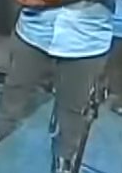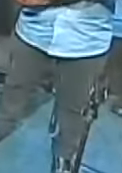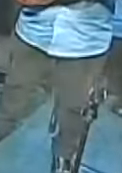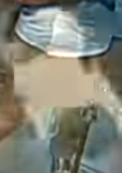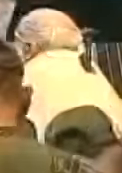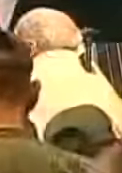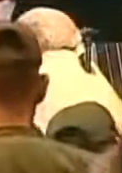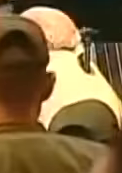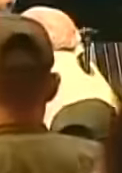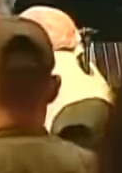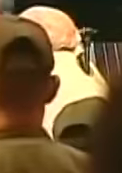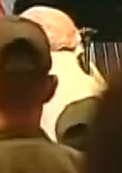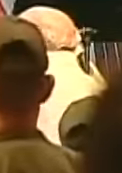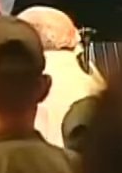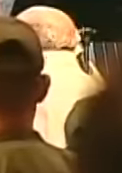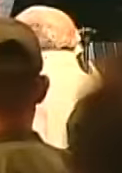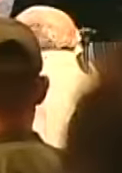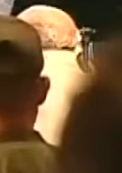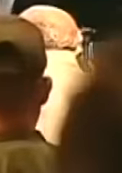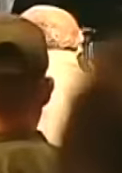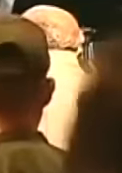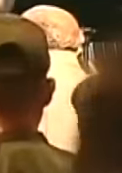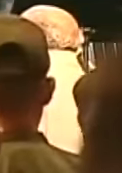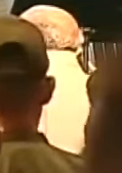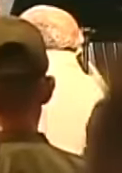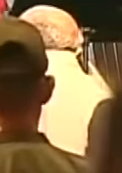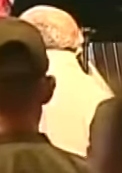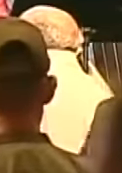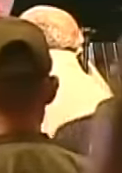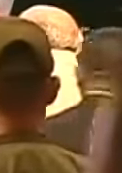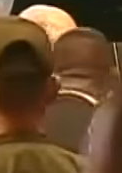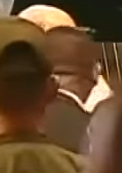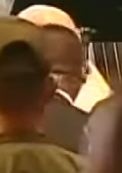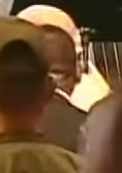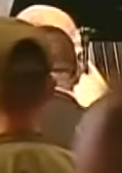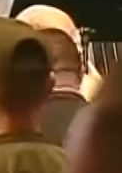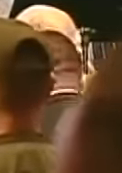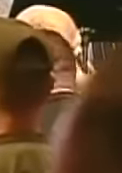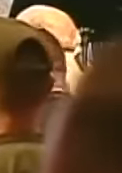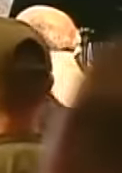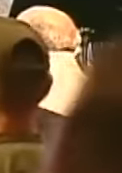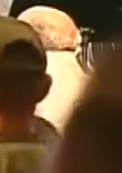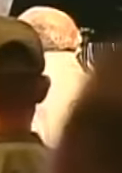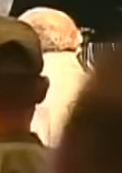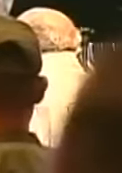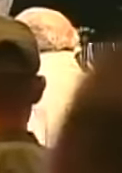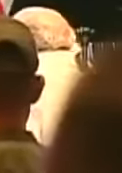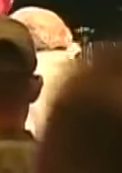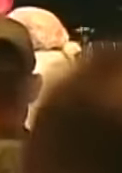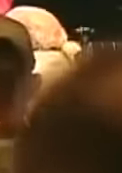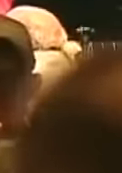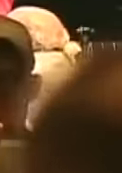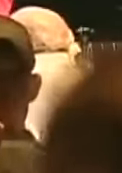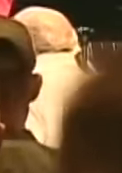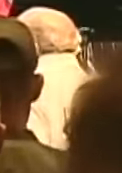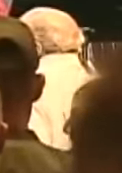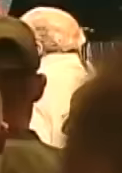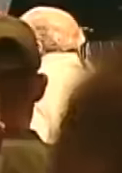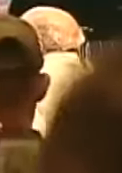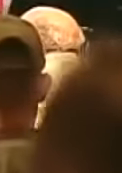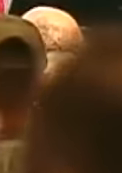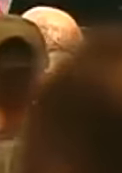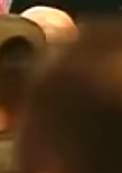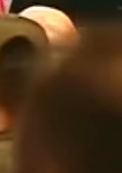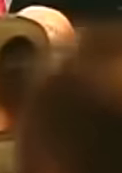Vamos todos, por ejemplo, a luchar con sentimiento por nuestra tierra sin par. Guayana nos pertenece y nos van a